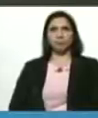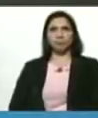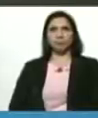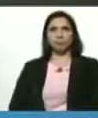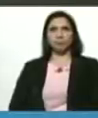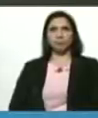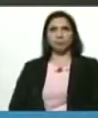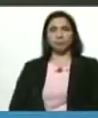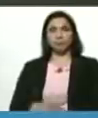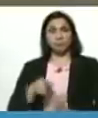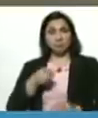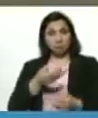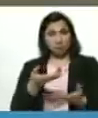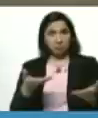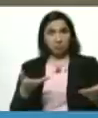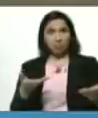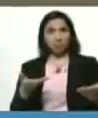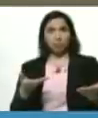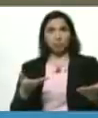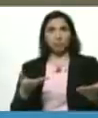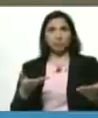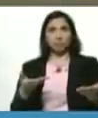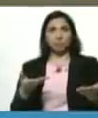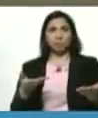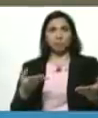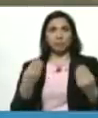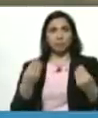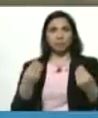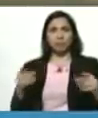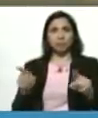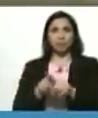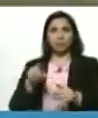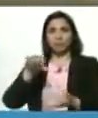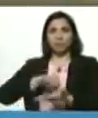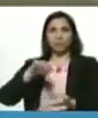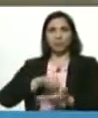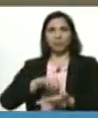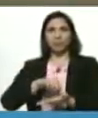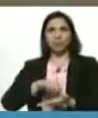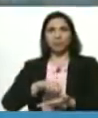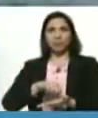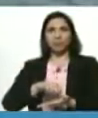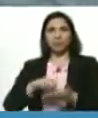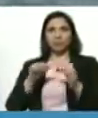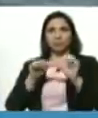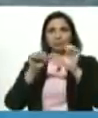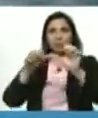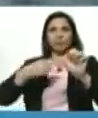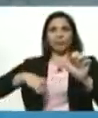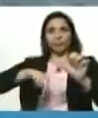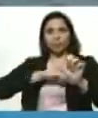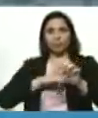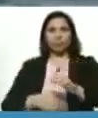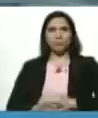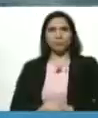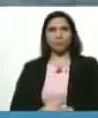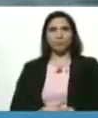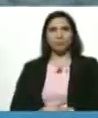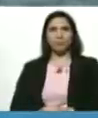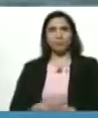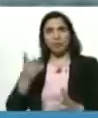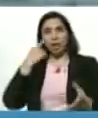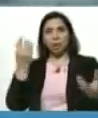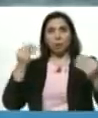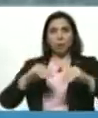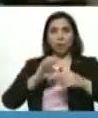y así así como irán continuaremos nosotros en las alianzas